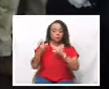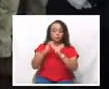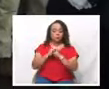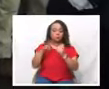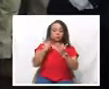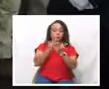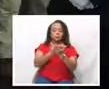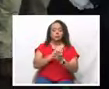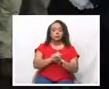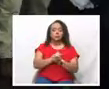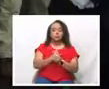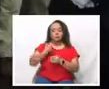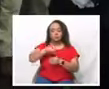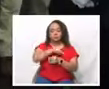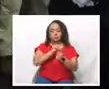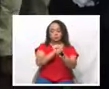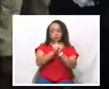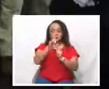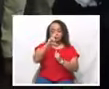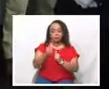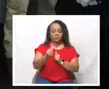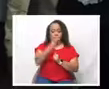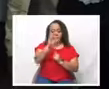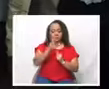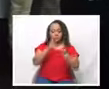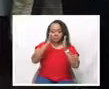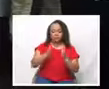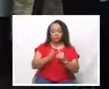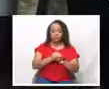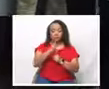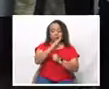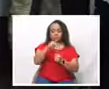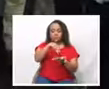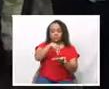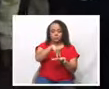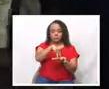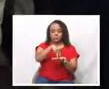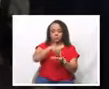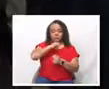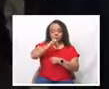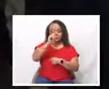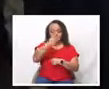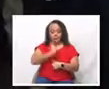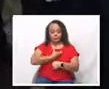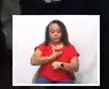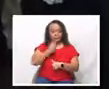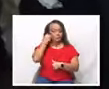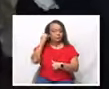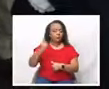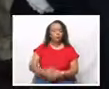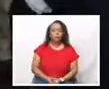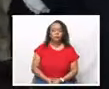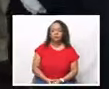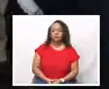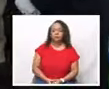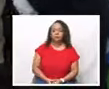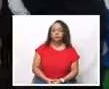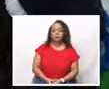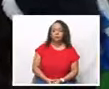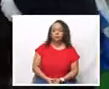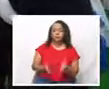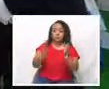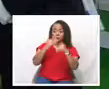llegada de nuestros paraatletas costarricenses y sobre todo Sherman Witty, ganador de 2 medallas de oro, compañeros. Sí, ¿no anda doña